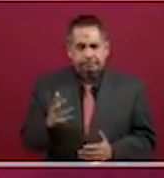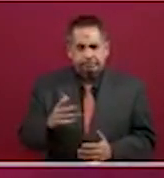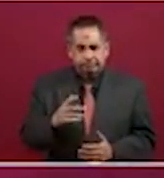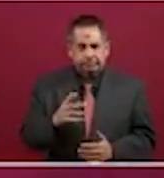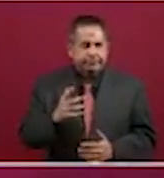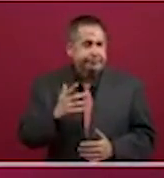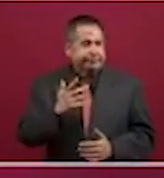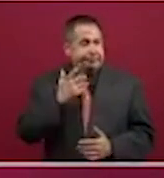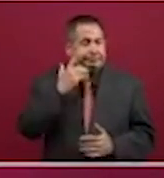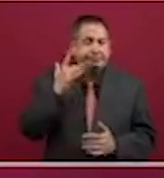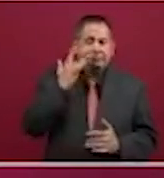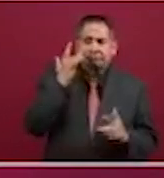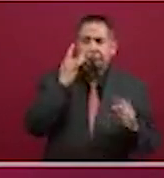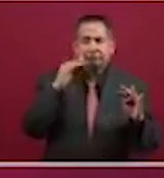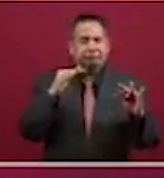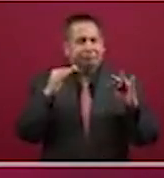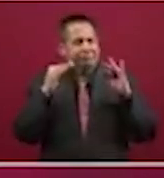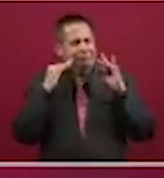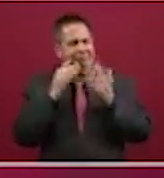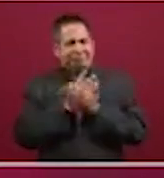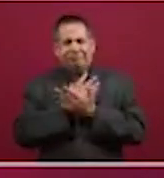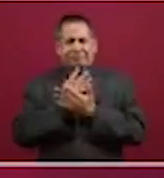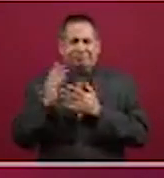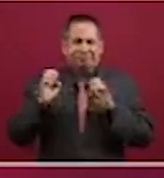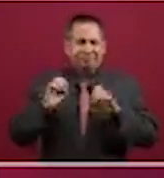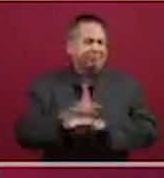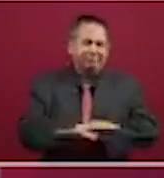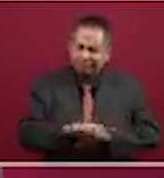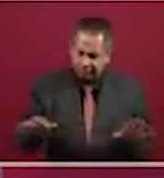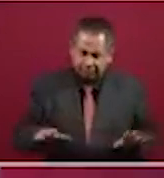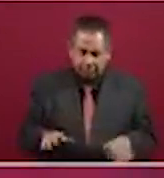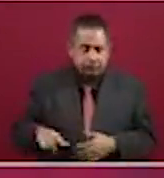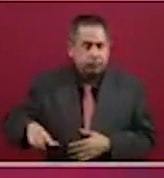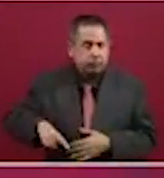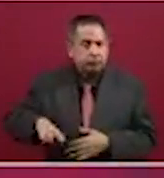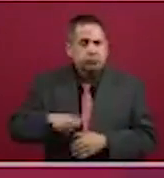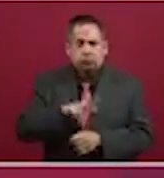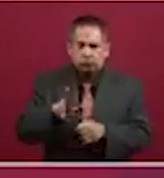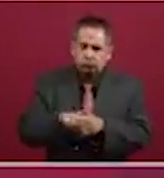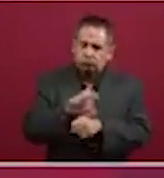parafernalia qué es un gobierno austero